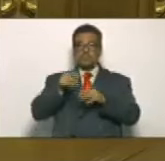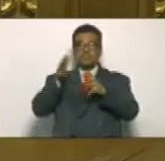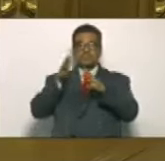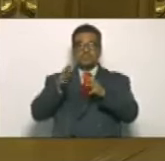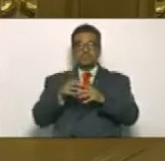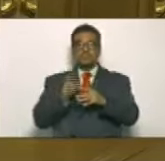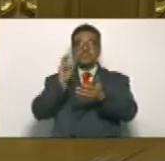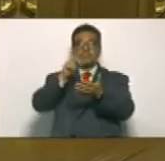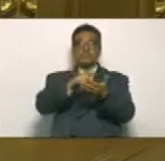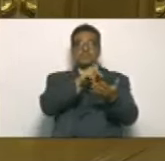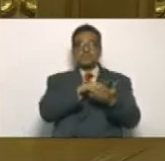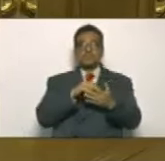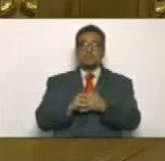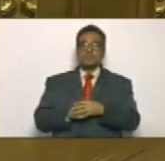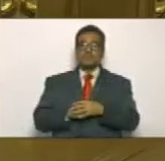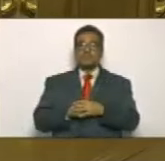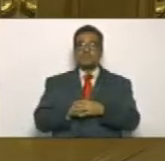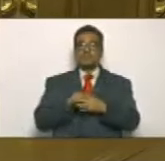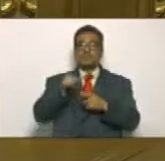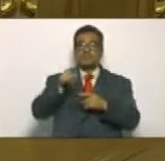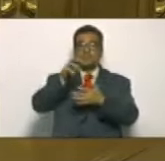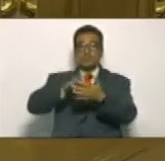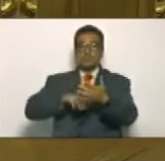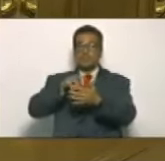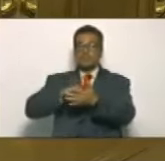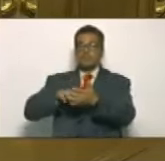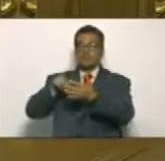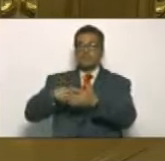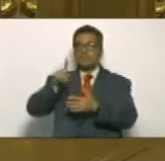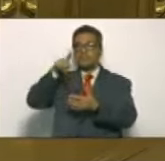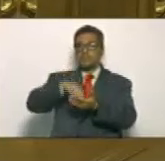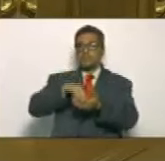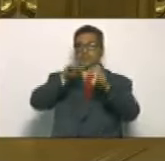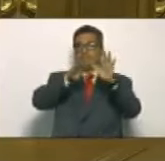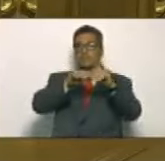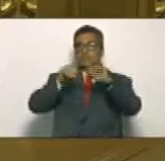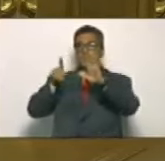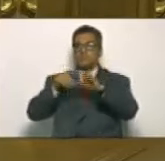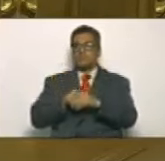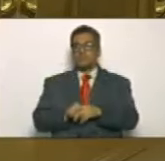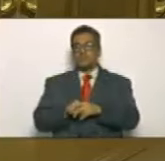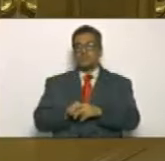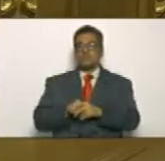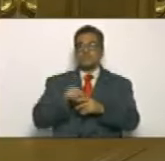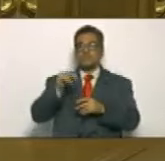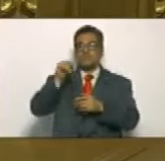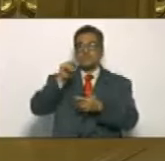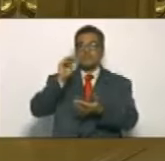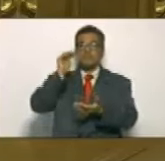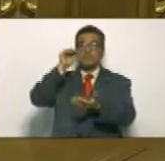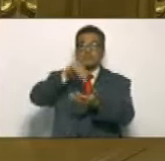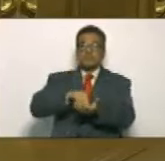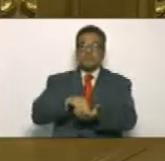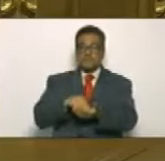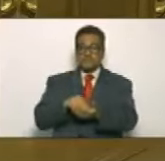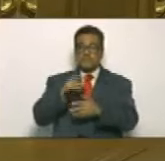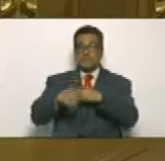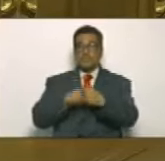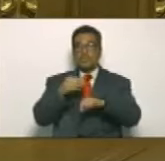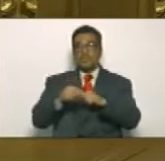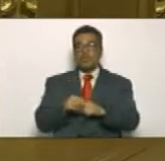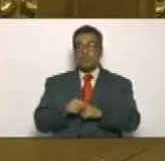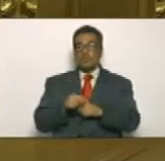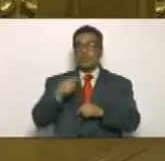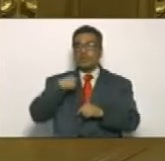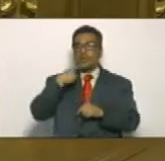victoriosas participaciones en la insurrección campesina de 1846 en los Valles de Aragua. Hecho donde